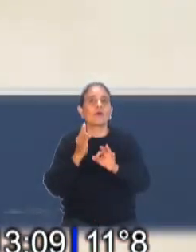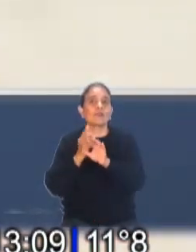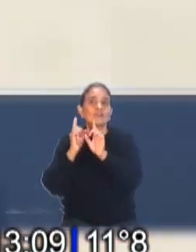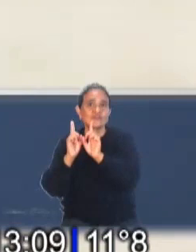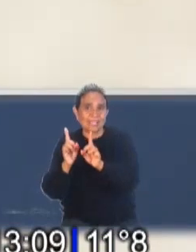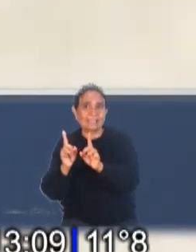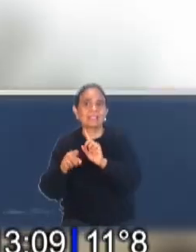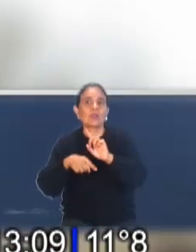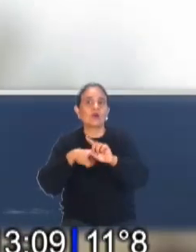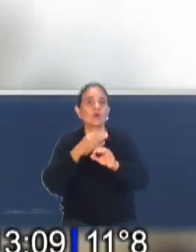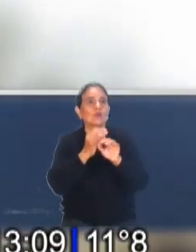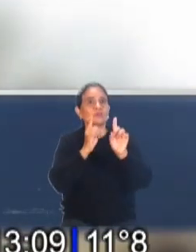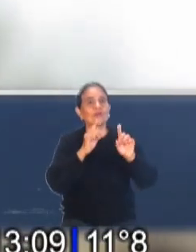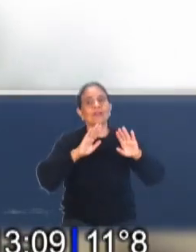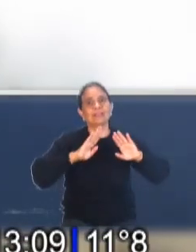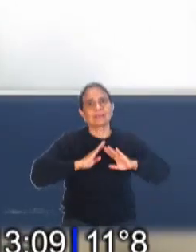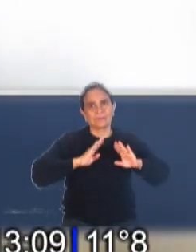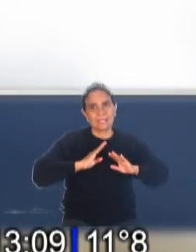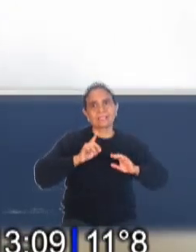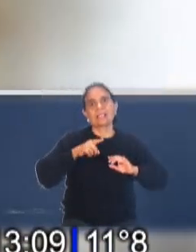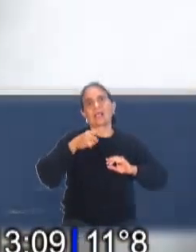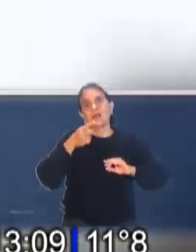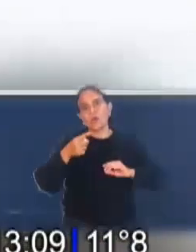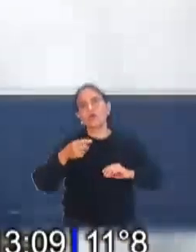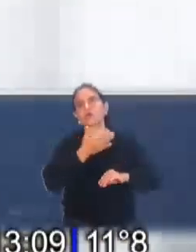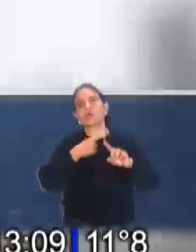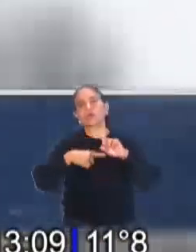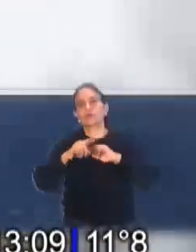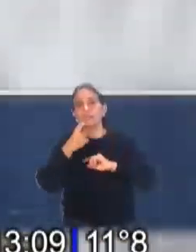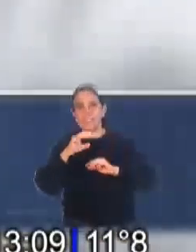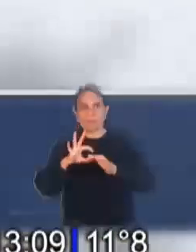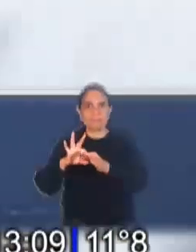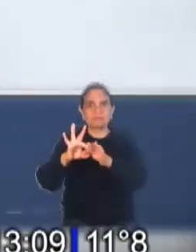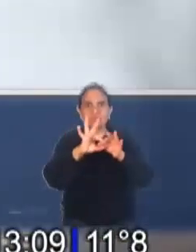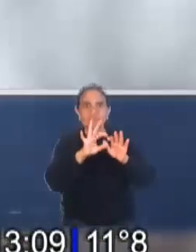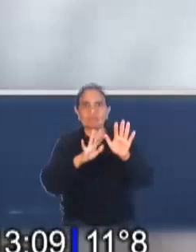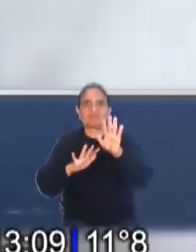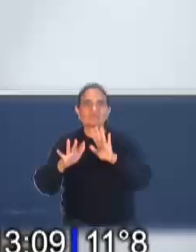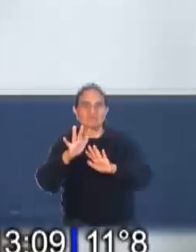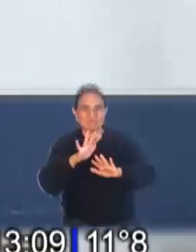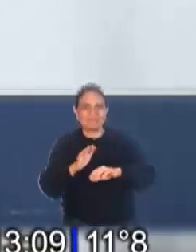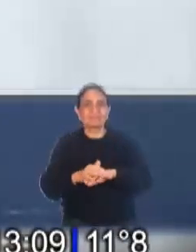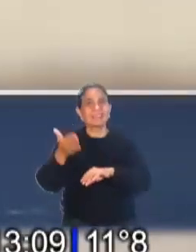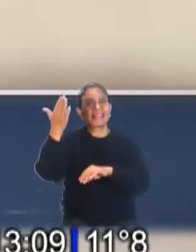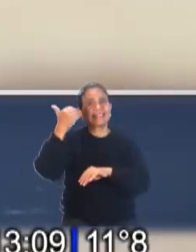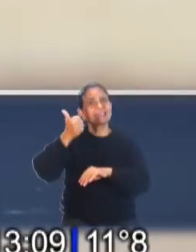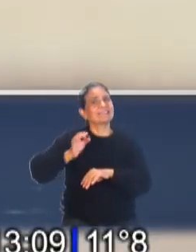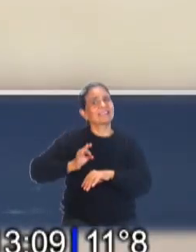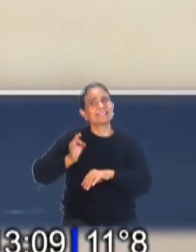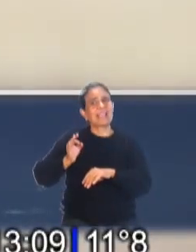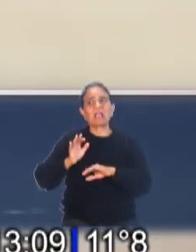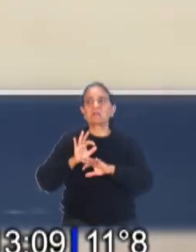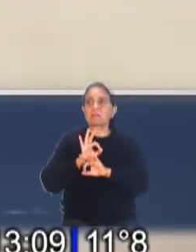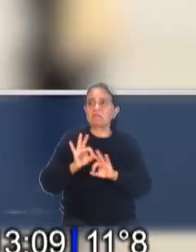Entrenadores del Valle del Conlara y el Gobierno de San Luis. La competencia regresó tras 6 años y con